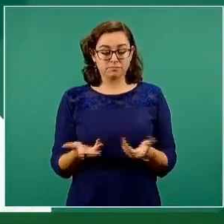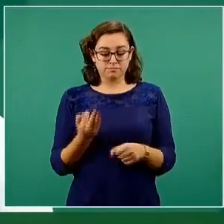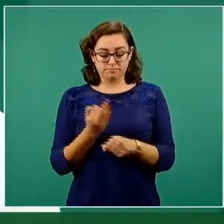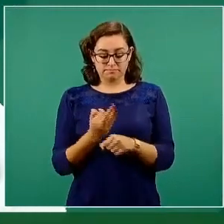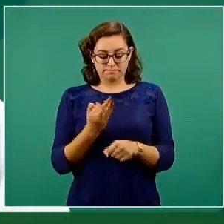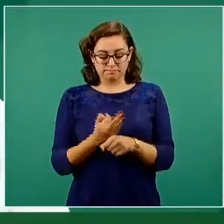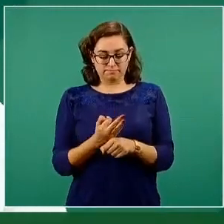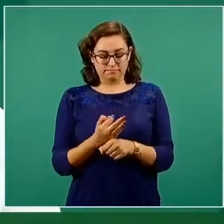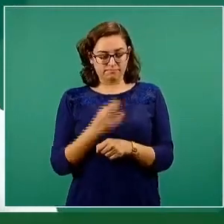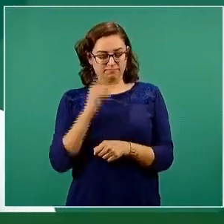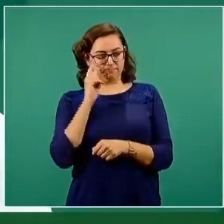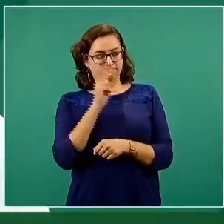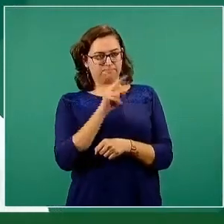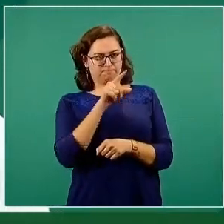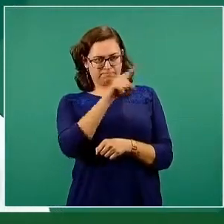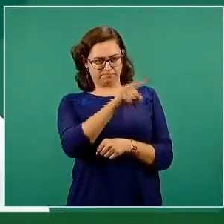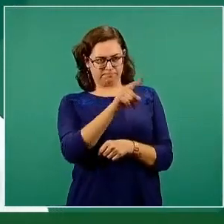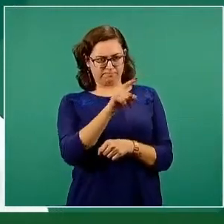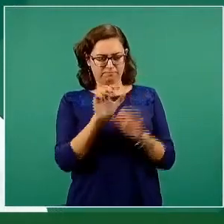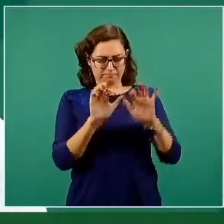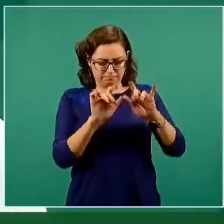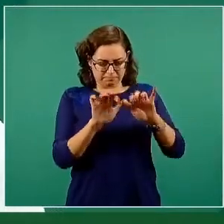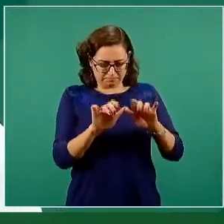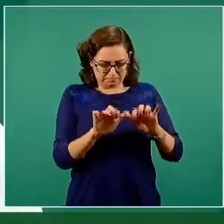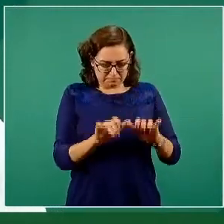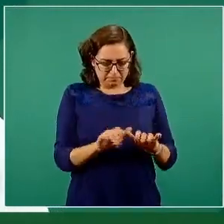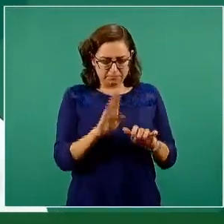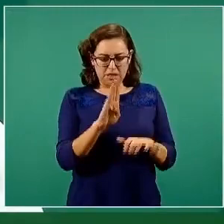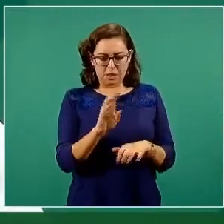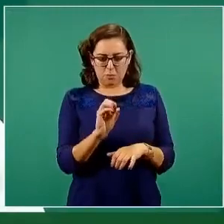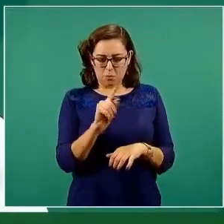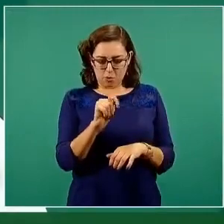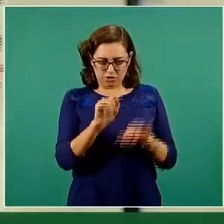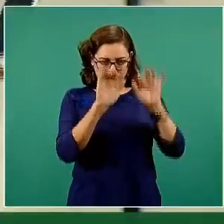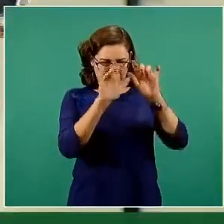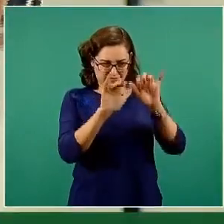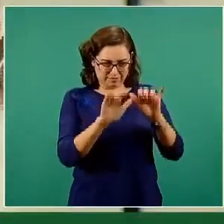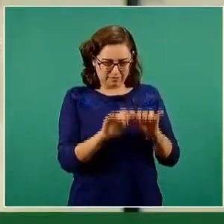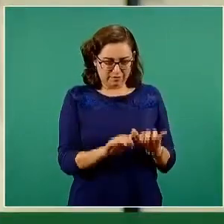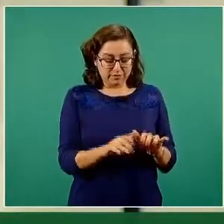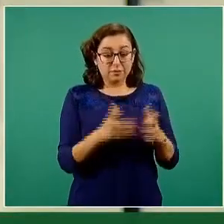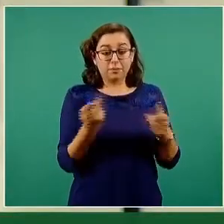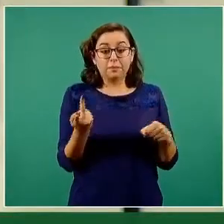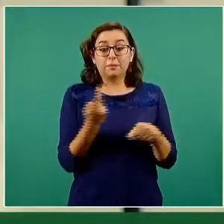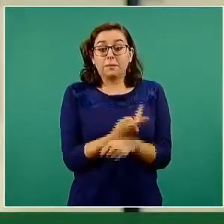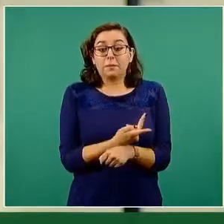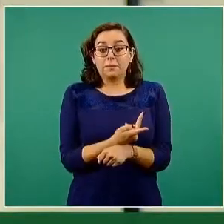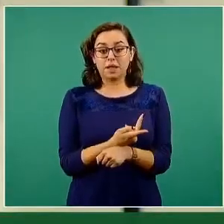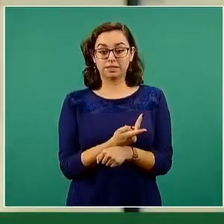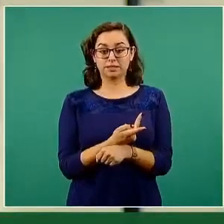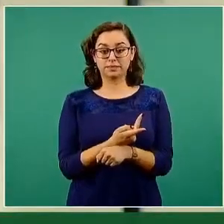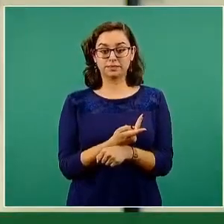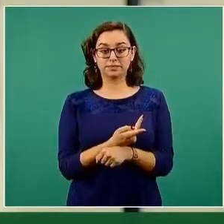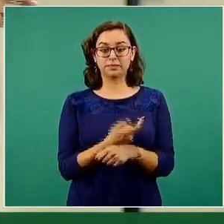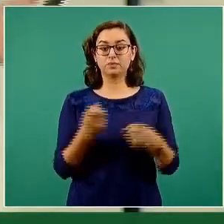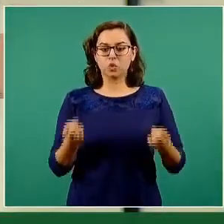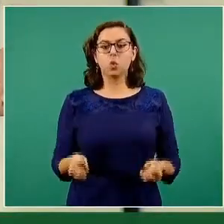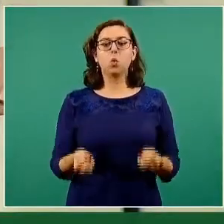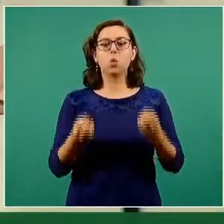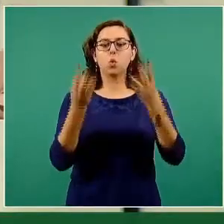¿Cuántas herramientas ustedes han presentado precisamente? Porque cada vez que empieza a haber una situación